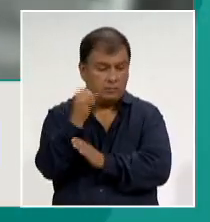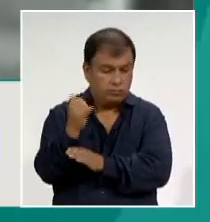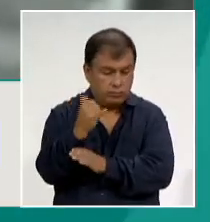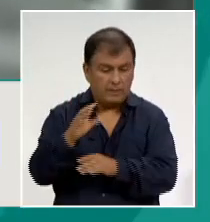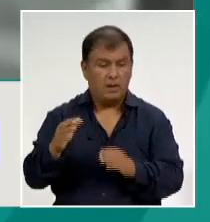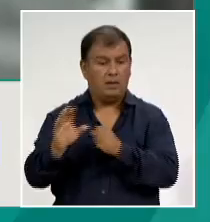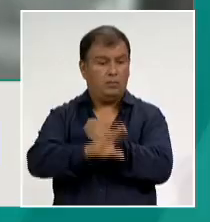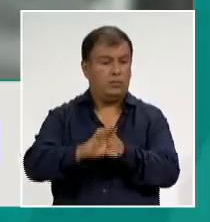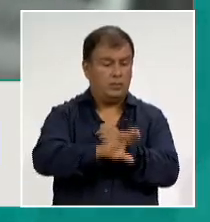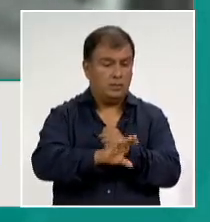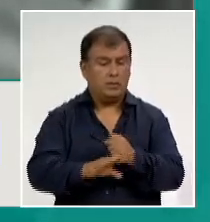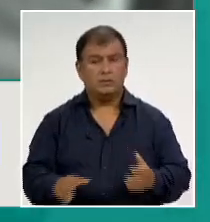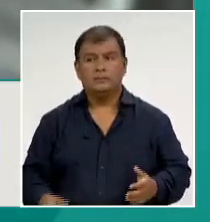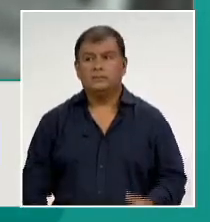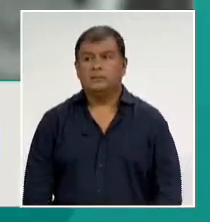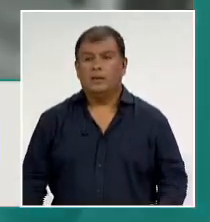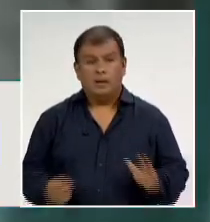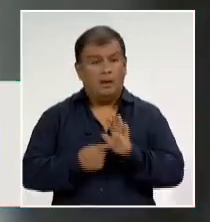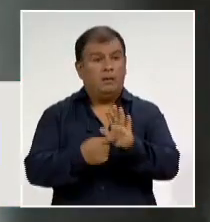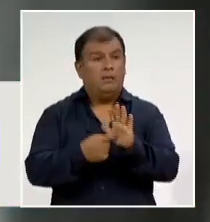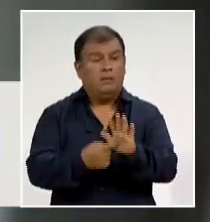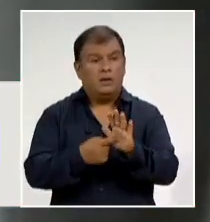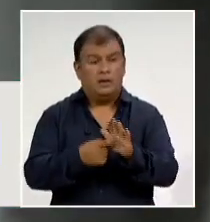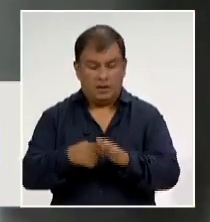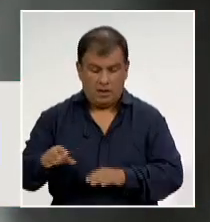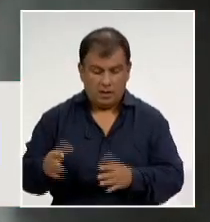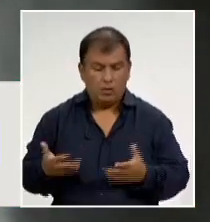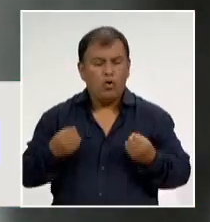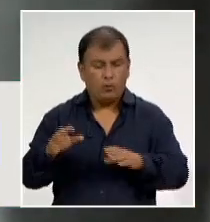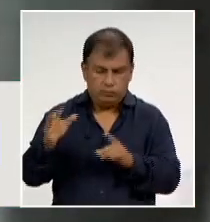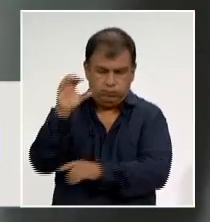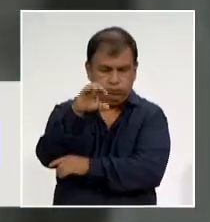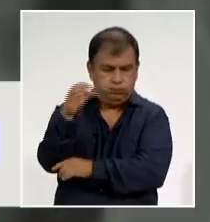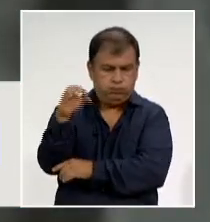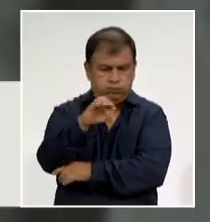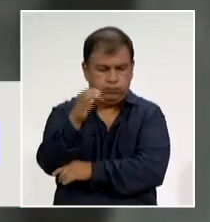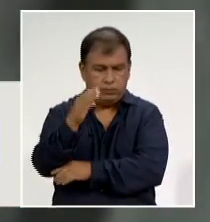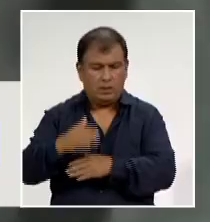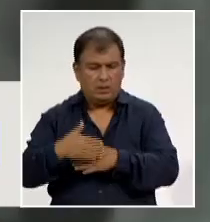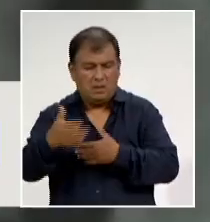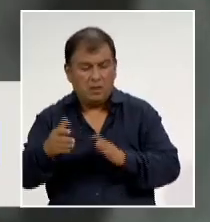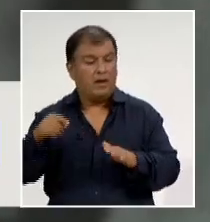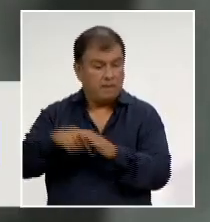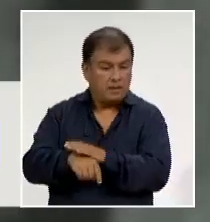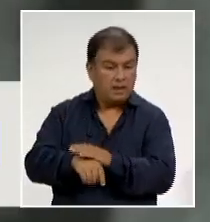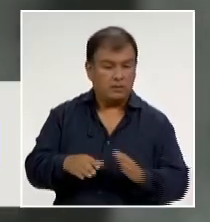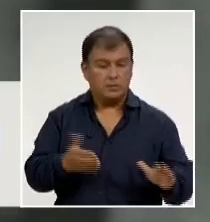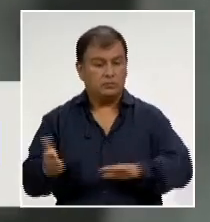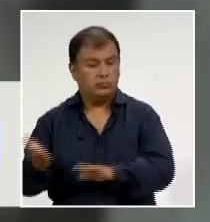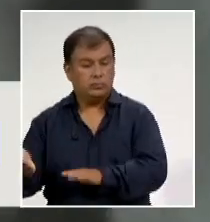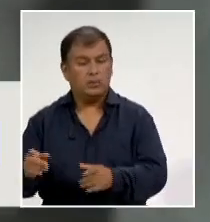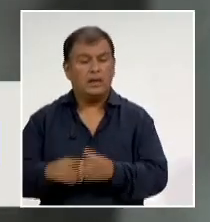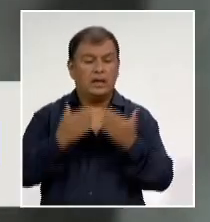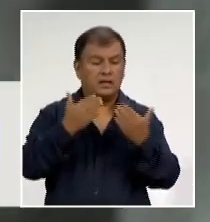seguridad, que reflejan el movimiento en la zona, aparentemente minutos después de haberse cometido este asesinato. Ricardo,